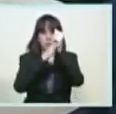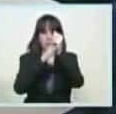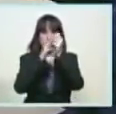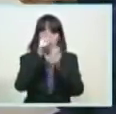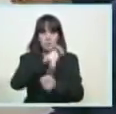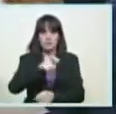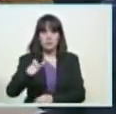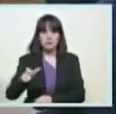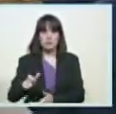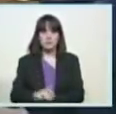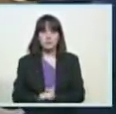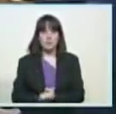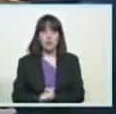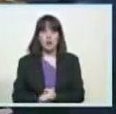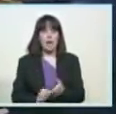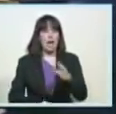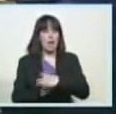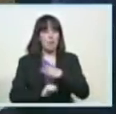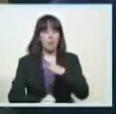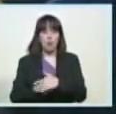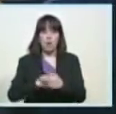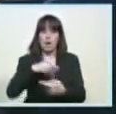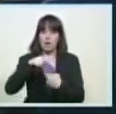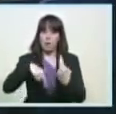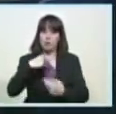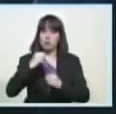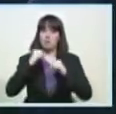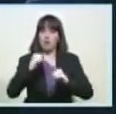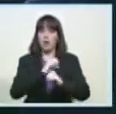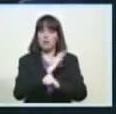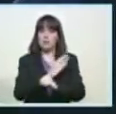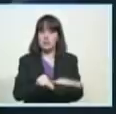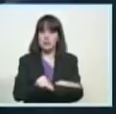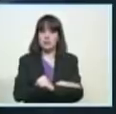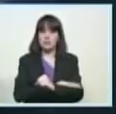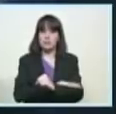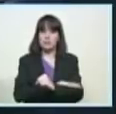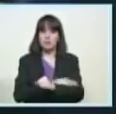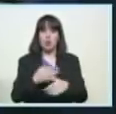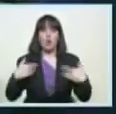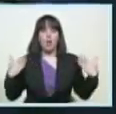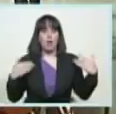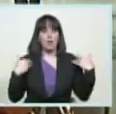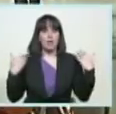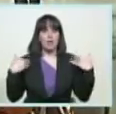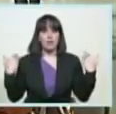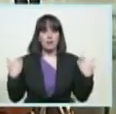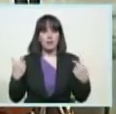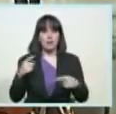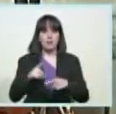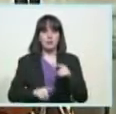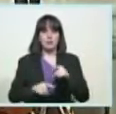todos los días sustentan esta revolución con firmeza con fiereza con alegría